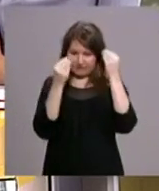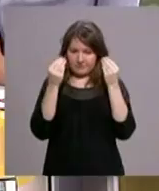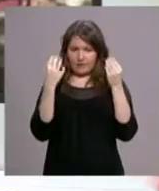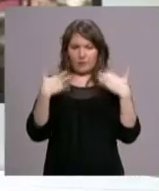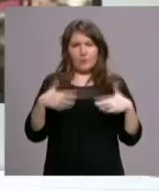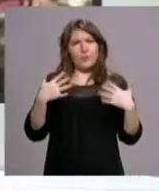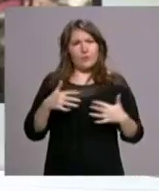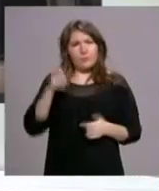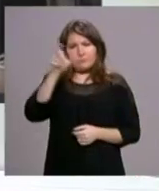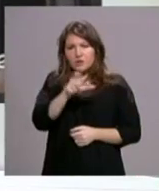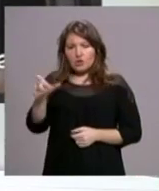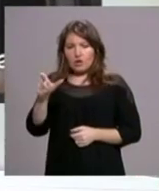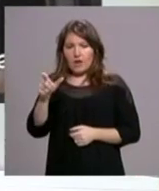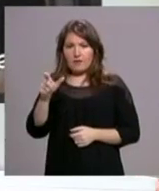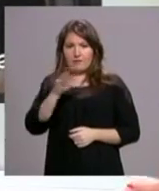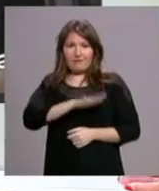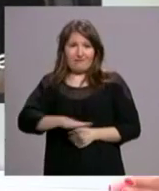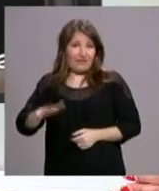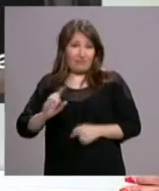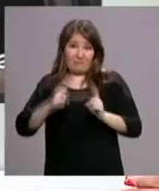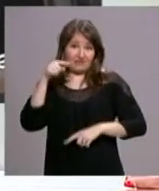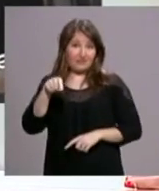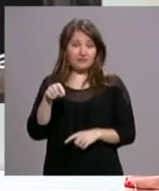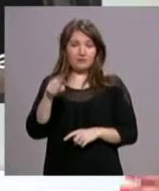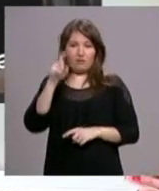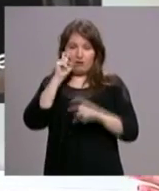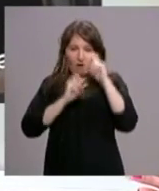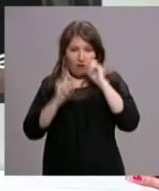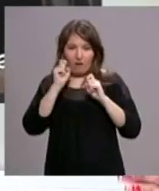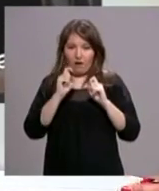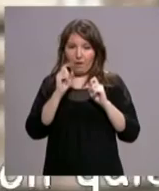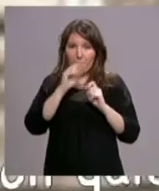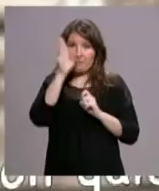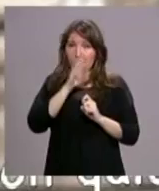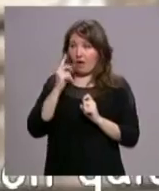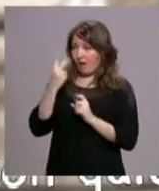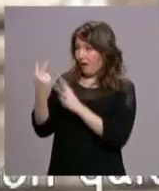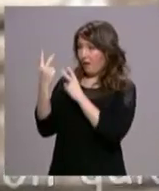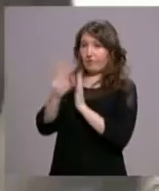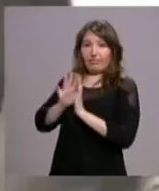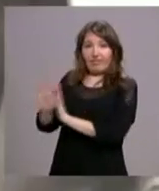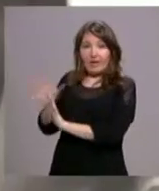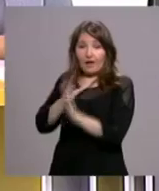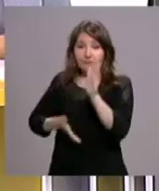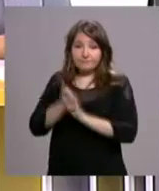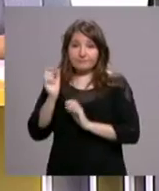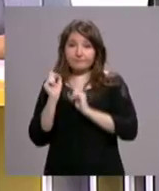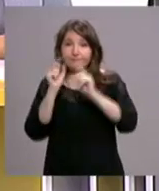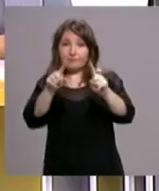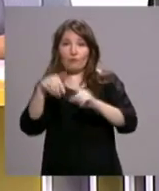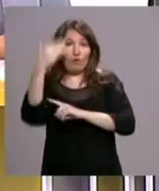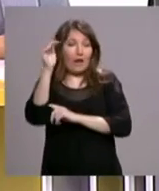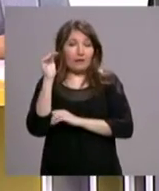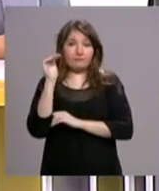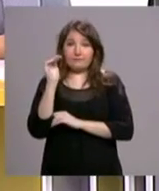en los ojos, mirando hacia atrás donde deja a sus padres porque no le pueden dar un futuro digno. No hablamos de grandes